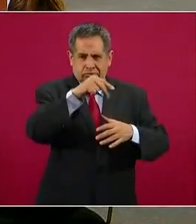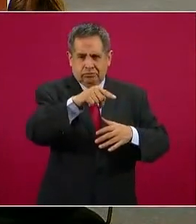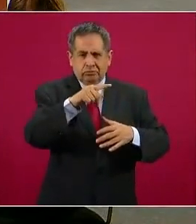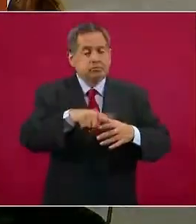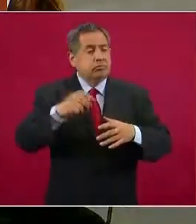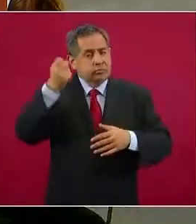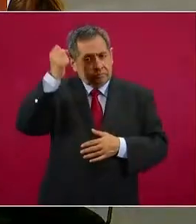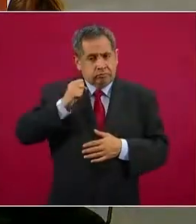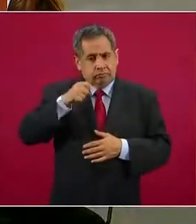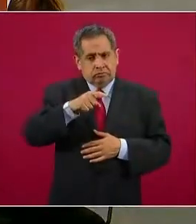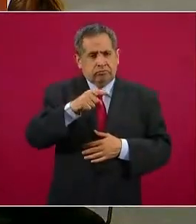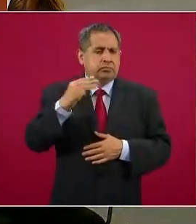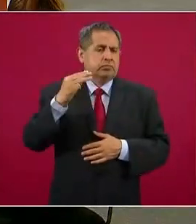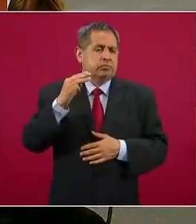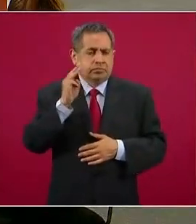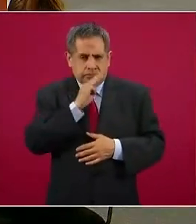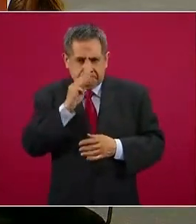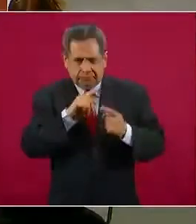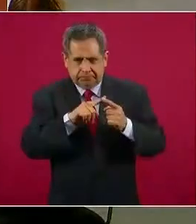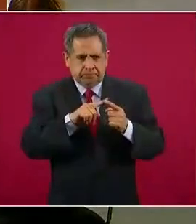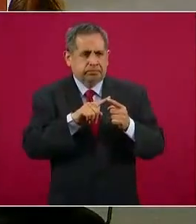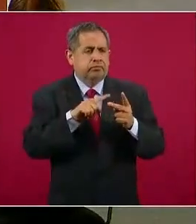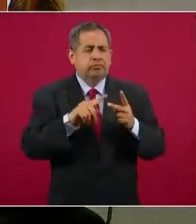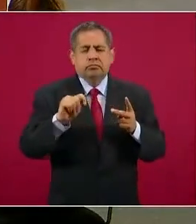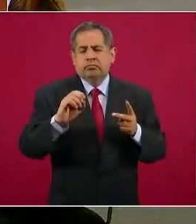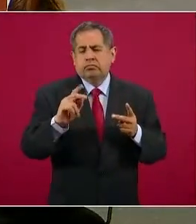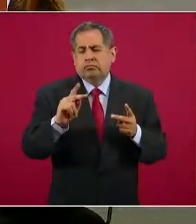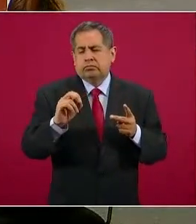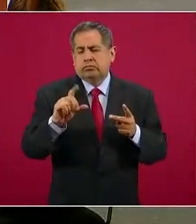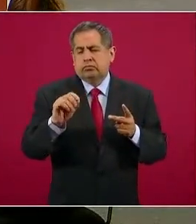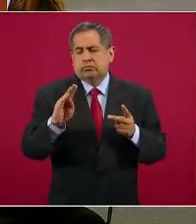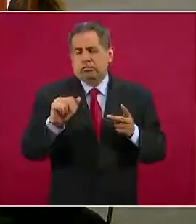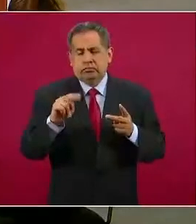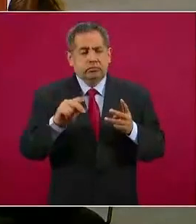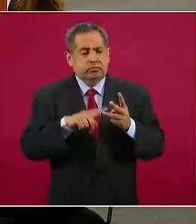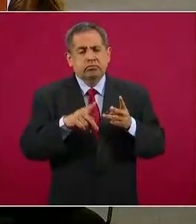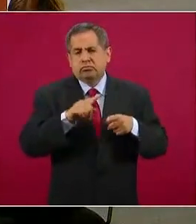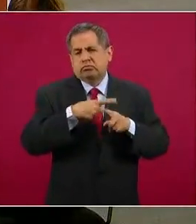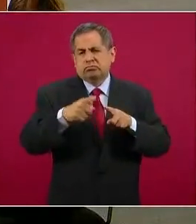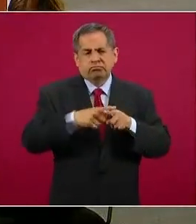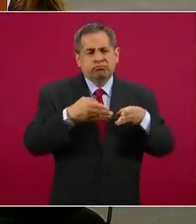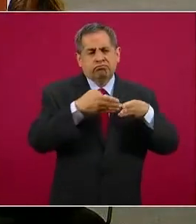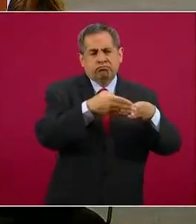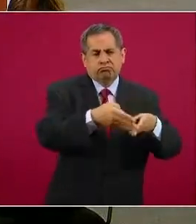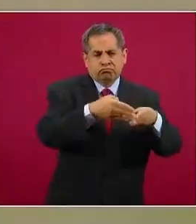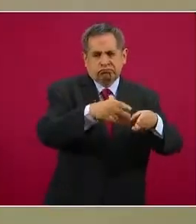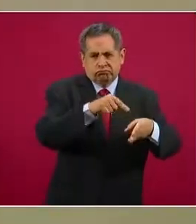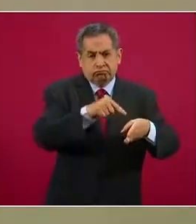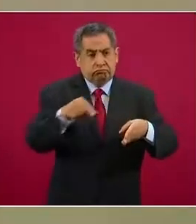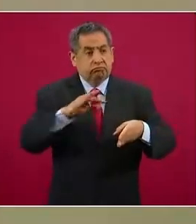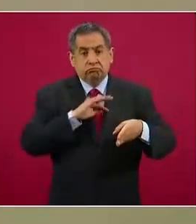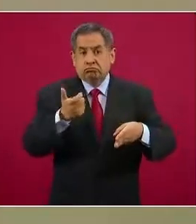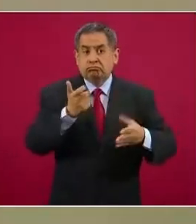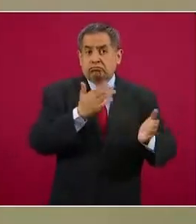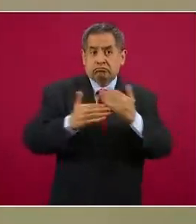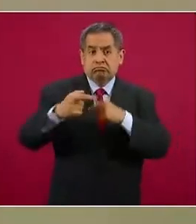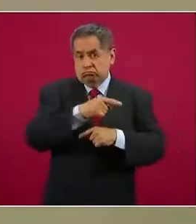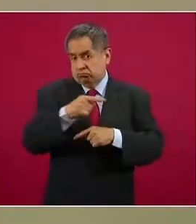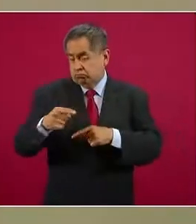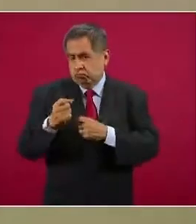Sinaloa primero Mazatlán, tenemos Topolobampo, tenemos puertos donde hay crecimiento, puede haber crecimiento económico